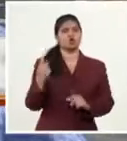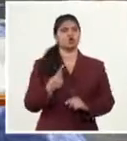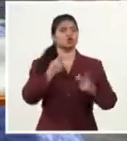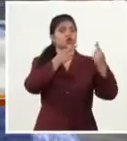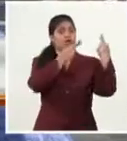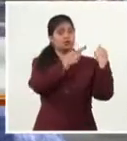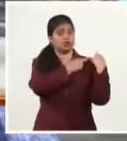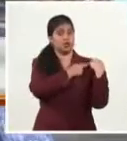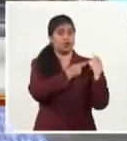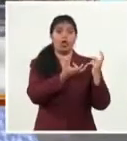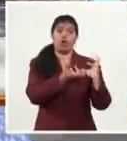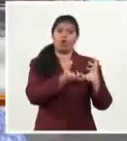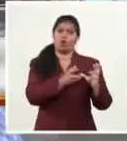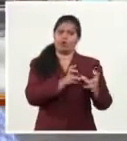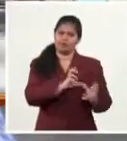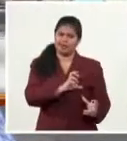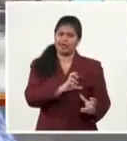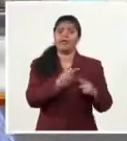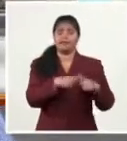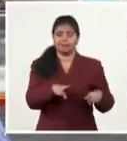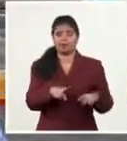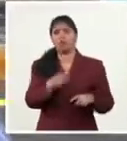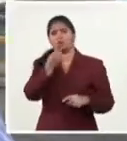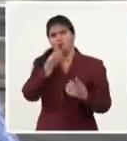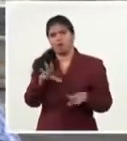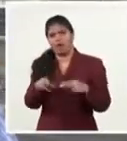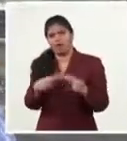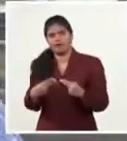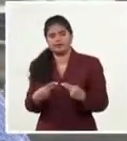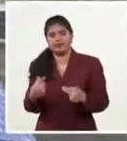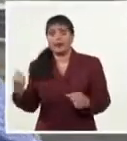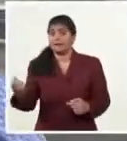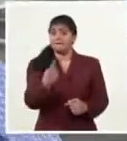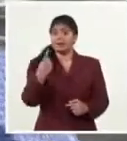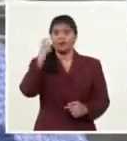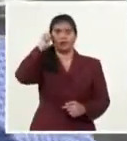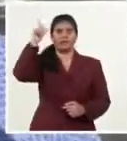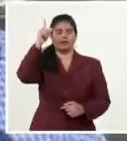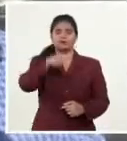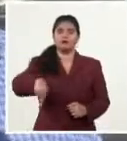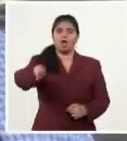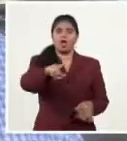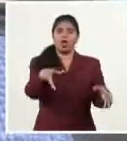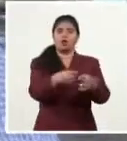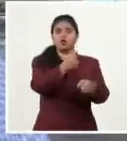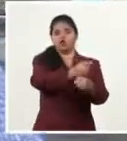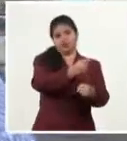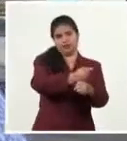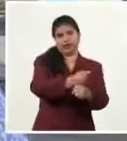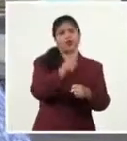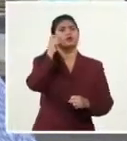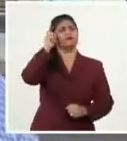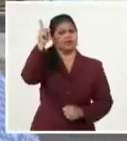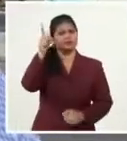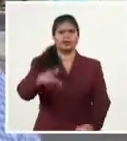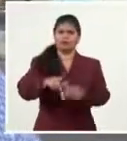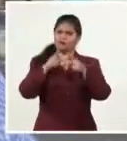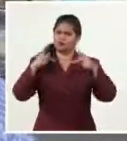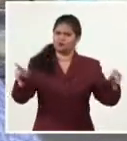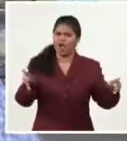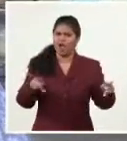pero no difícil de realizar, primero por la experiencia que ya tienen los compañeros que hoy se encuentran aquí, laborando